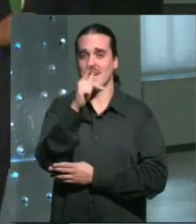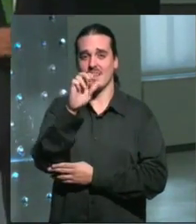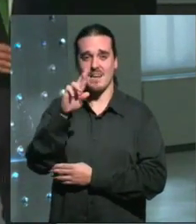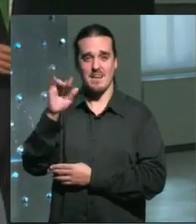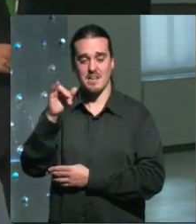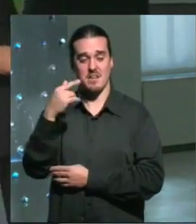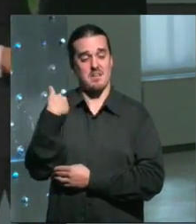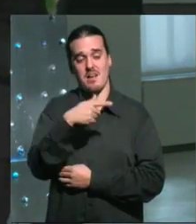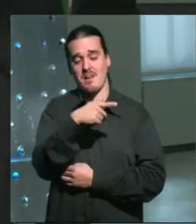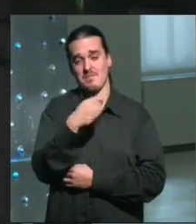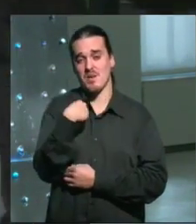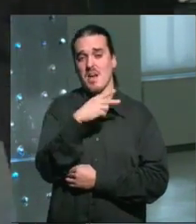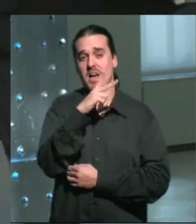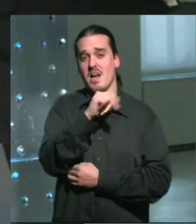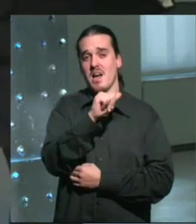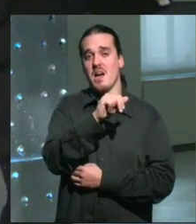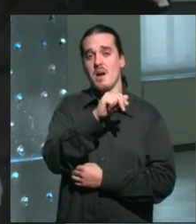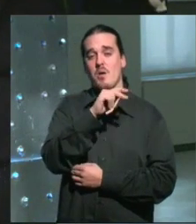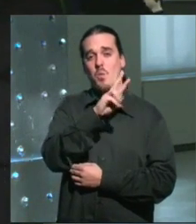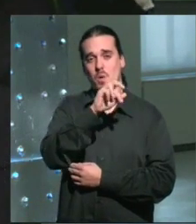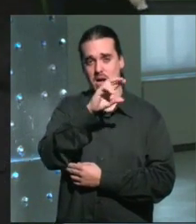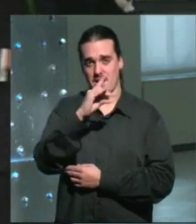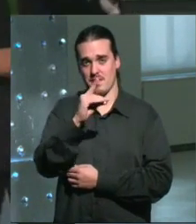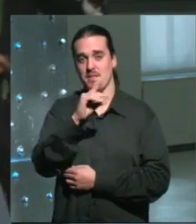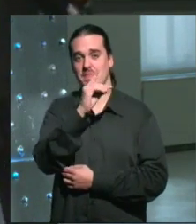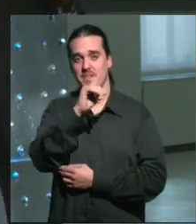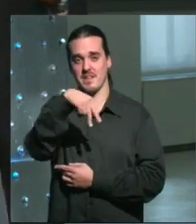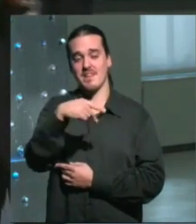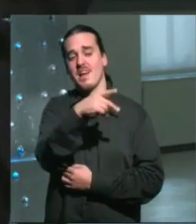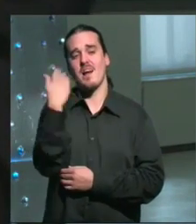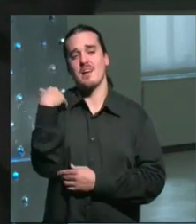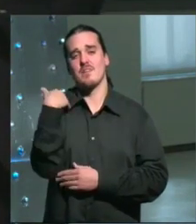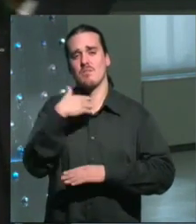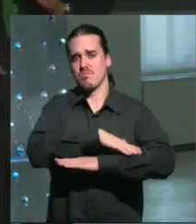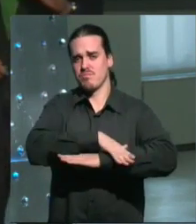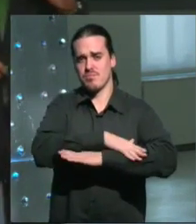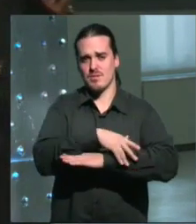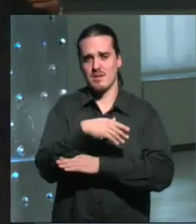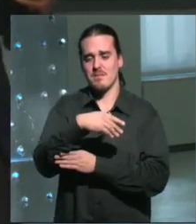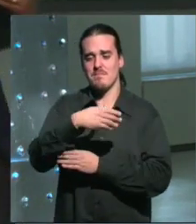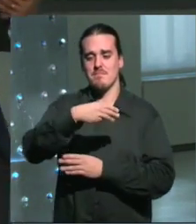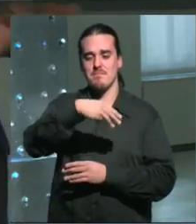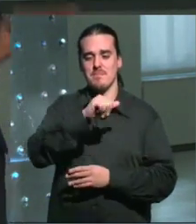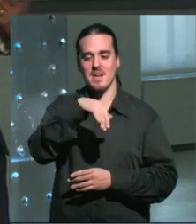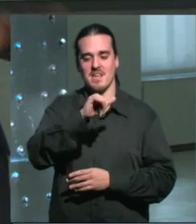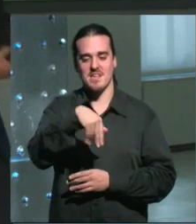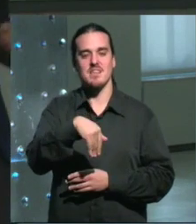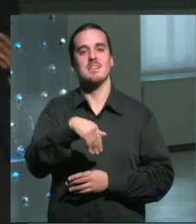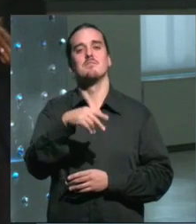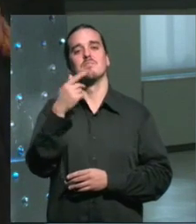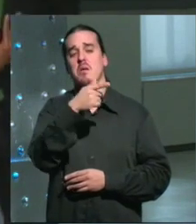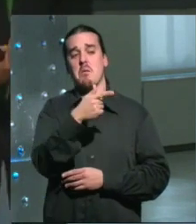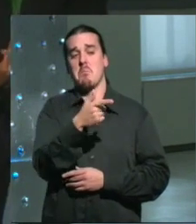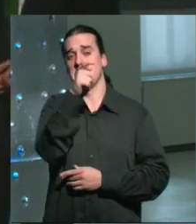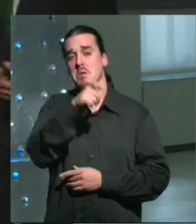cuento rápidamente la historia de Howard Dean. Howard Dean era el gobernador de Maine en ese momento y no lo conocía absolutamente nadie. De hecho, me